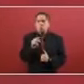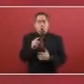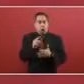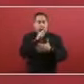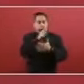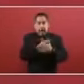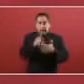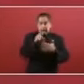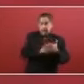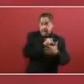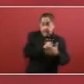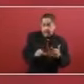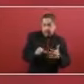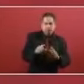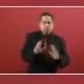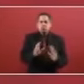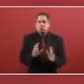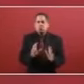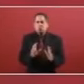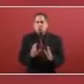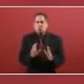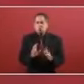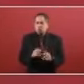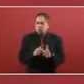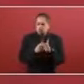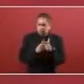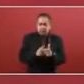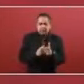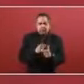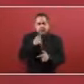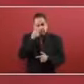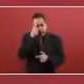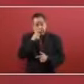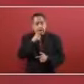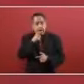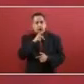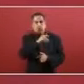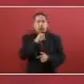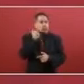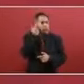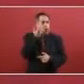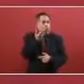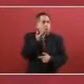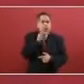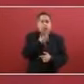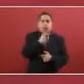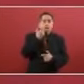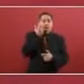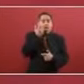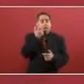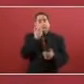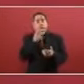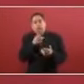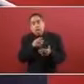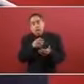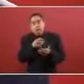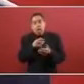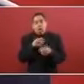cancelarlos para no dar pretextos o excusas,